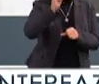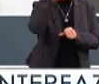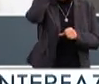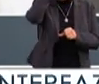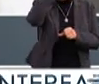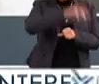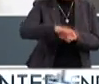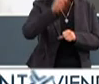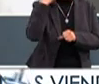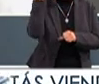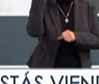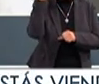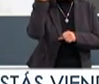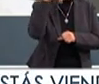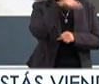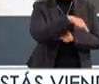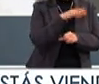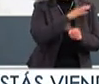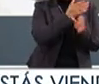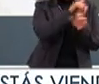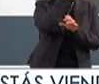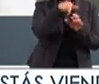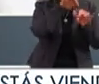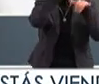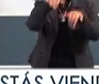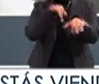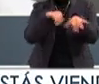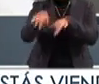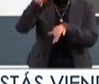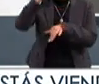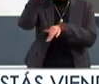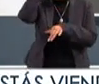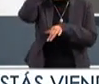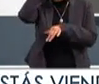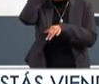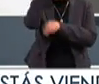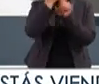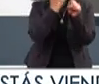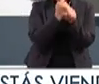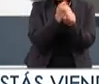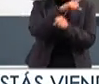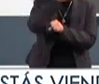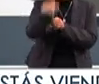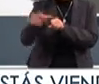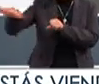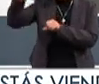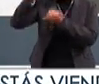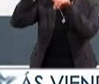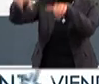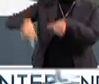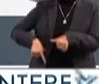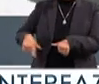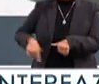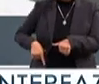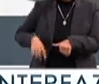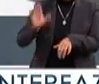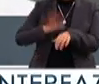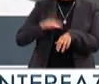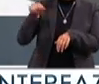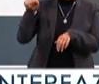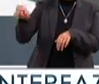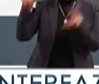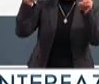Monterrey en Campus Morelia y estuve trabajando en el TEC de Monterrey un año y después en el sector público principalmente